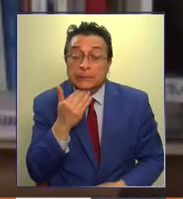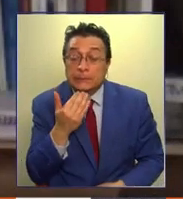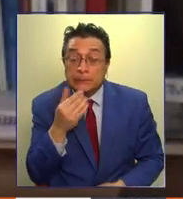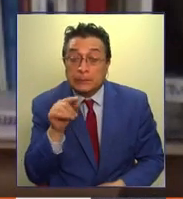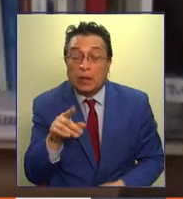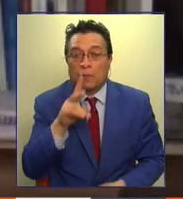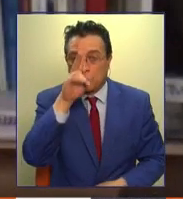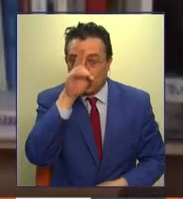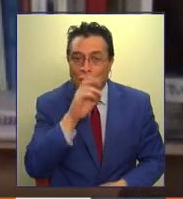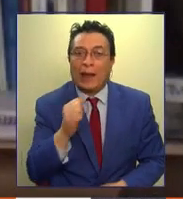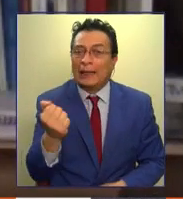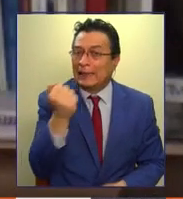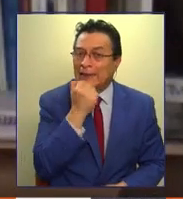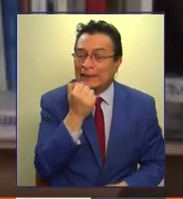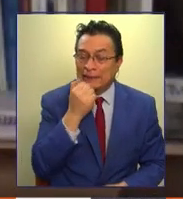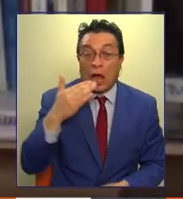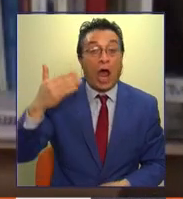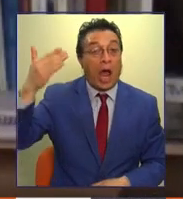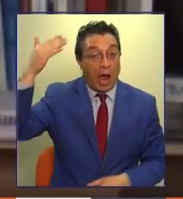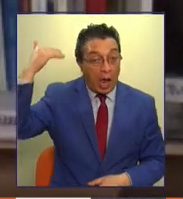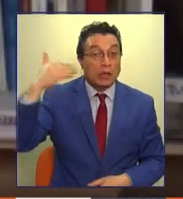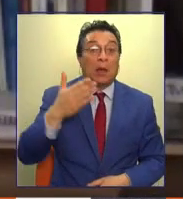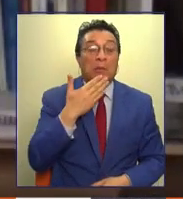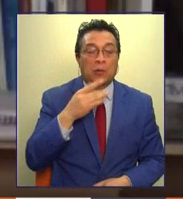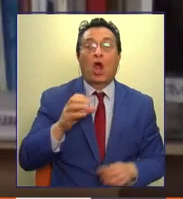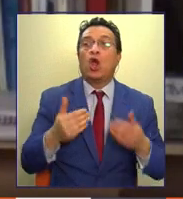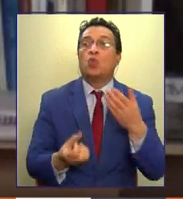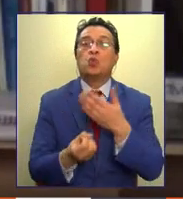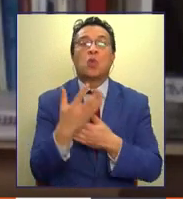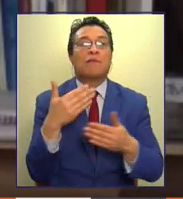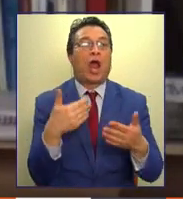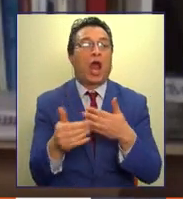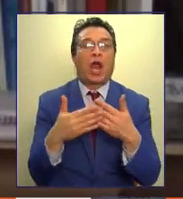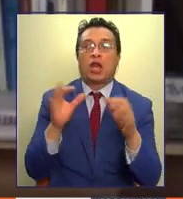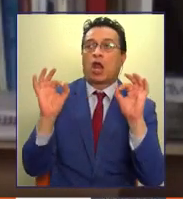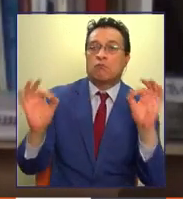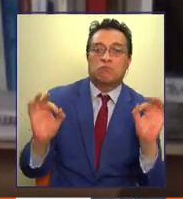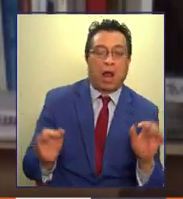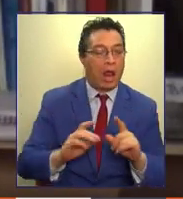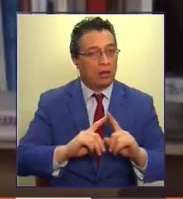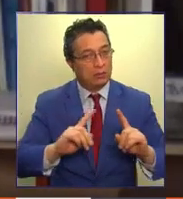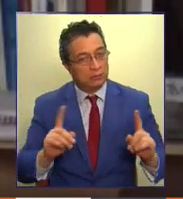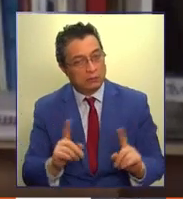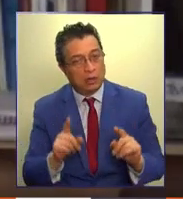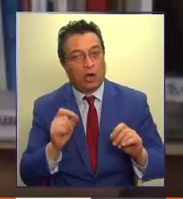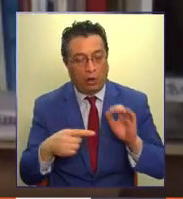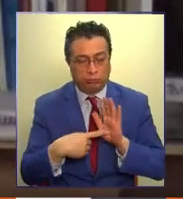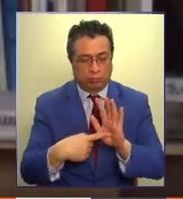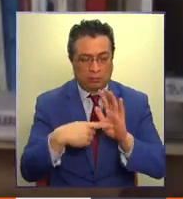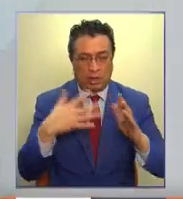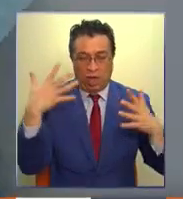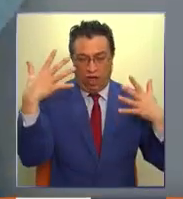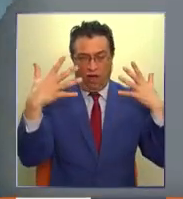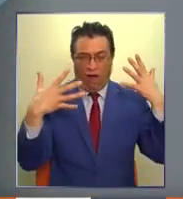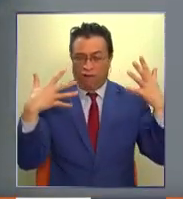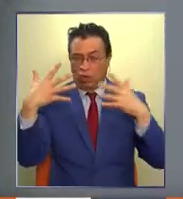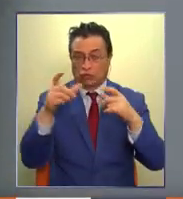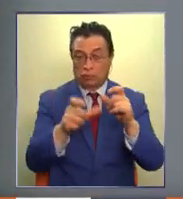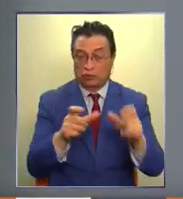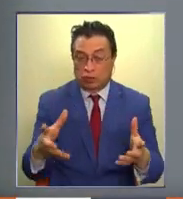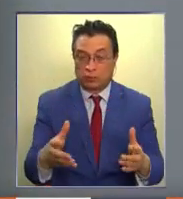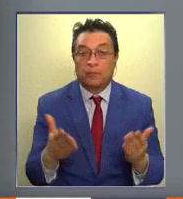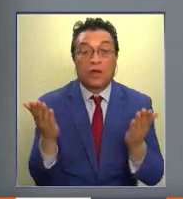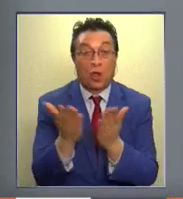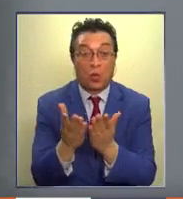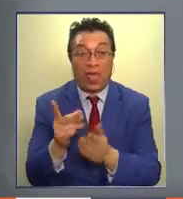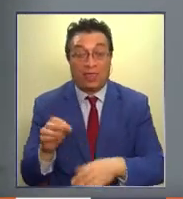los mismos errores del pasado de nueva normalidad o algunas otras señales que son confusas para la ciudadanía el colegio médico